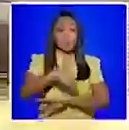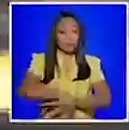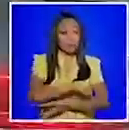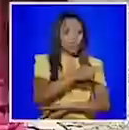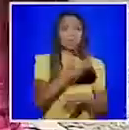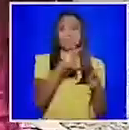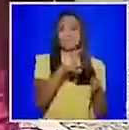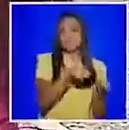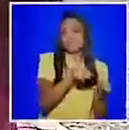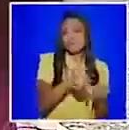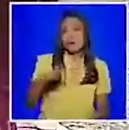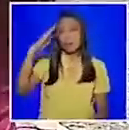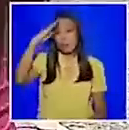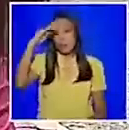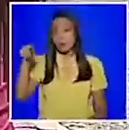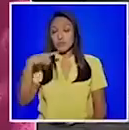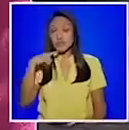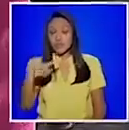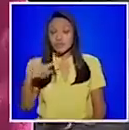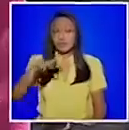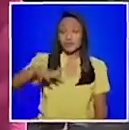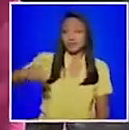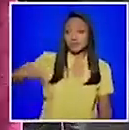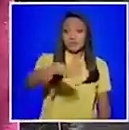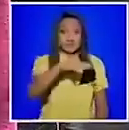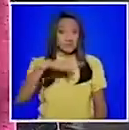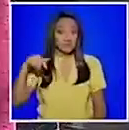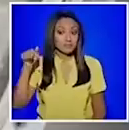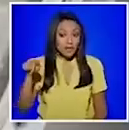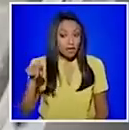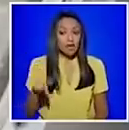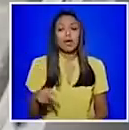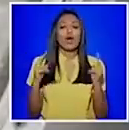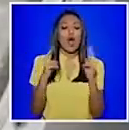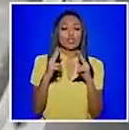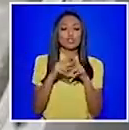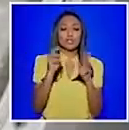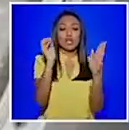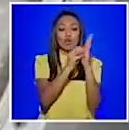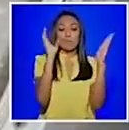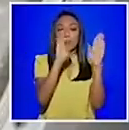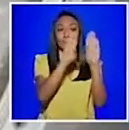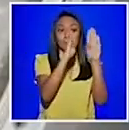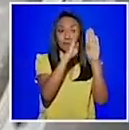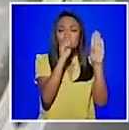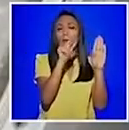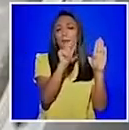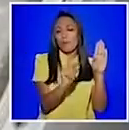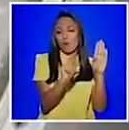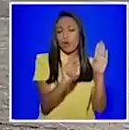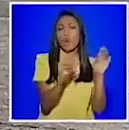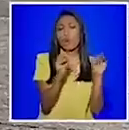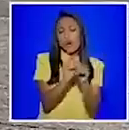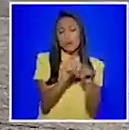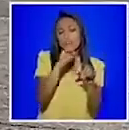Según la policía de la Mariscal, en el sector la incidencia de este delito, conocido como bujiazo, es baja. La mayoría es robo a